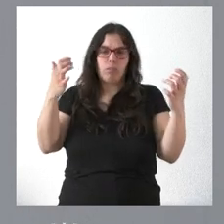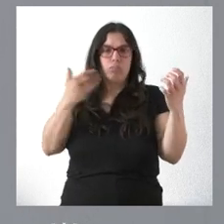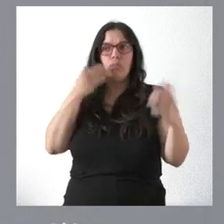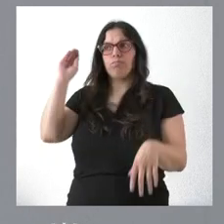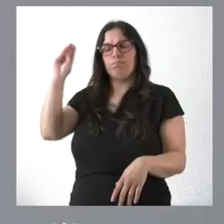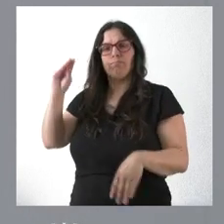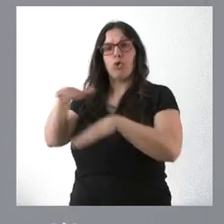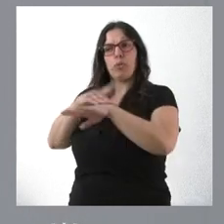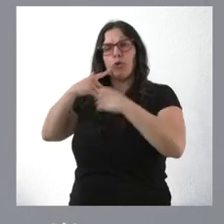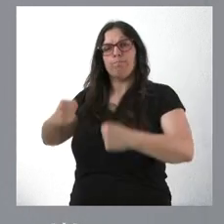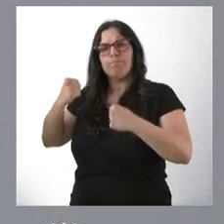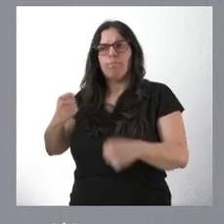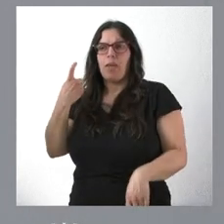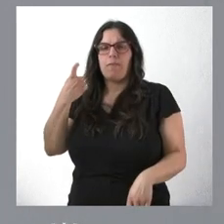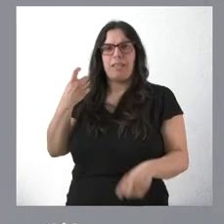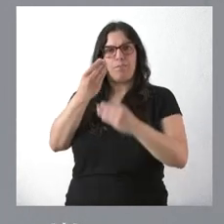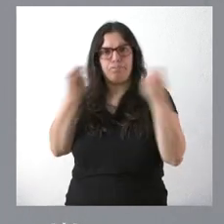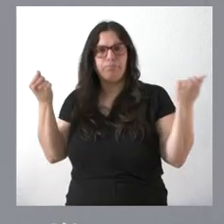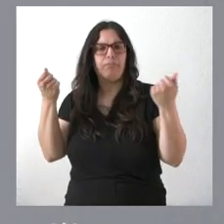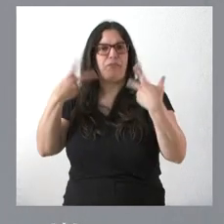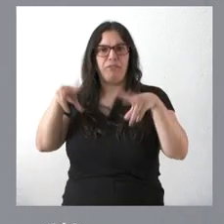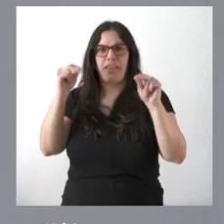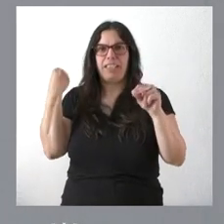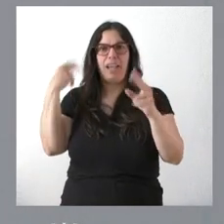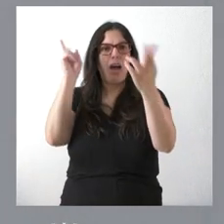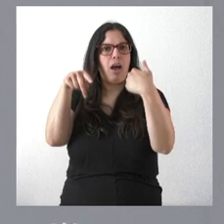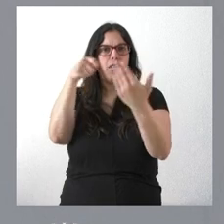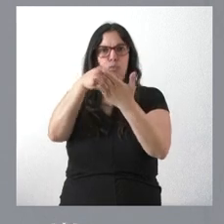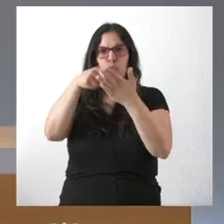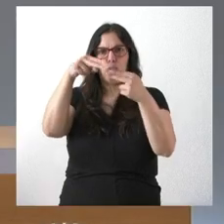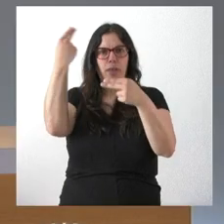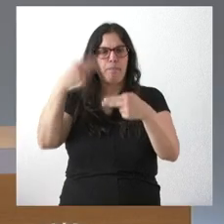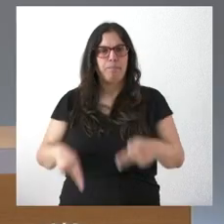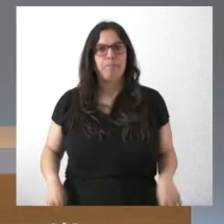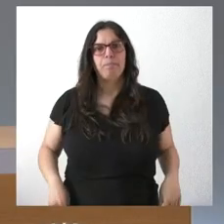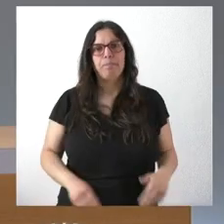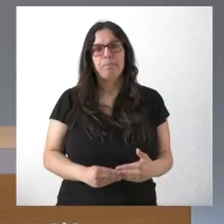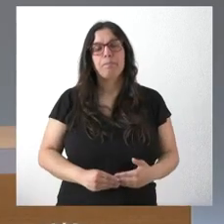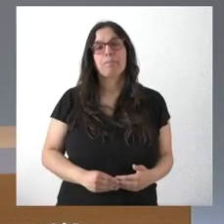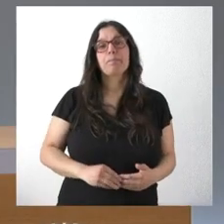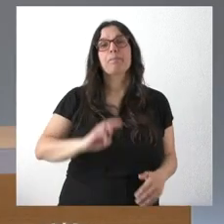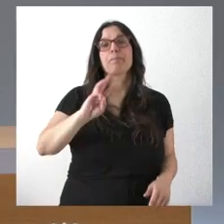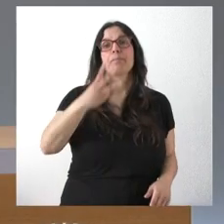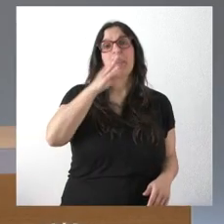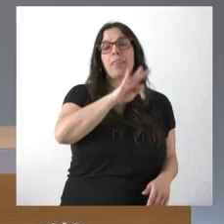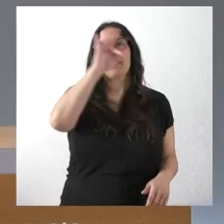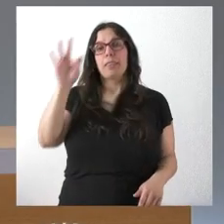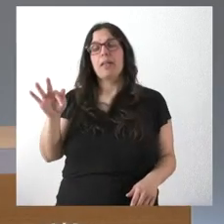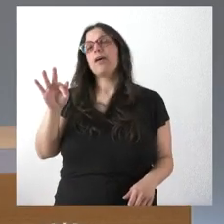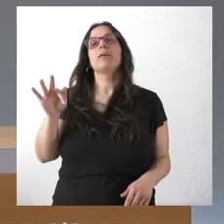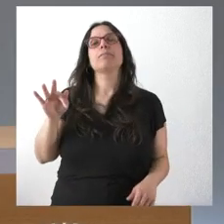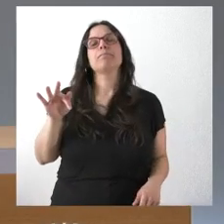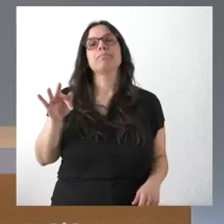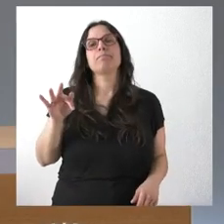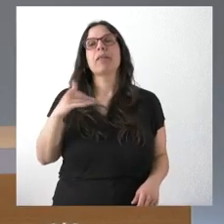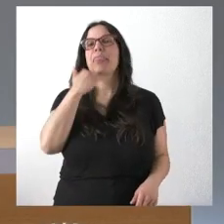e insistiremos en esta necesidad de la eliminación de los peajes en nuestra comunidad autónoma. La tercera de las intervenciones nos lleva